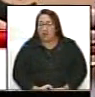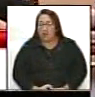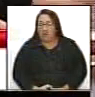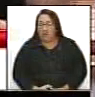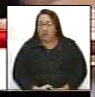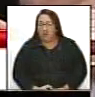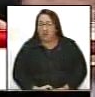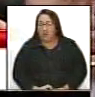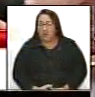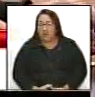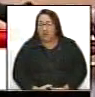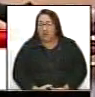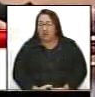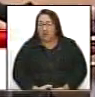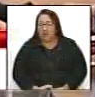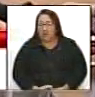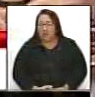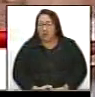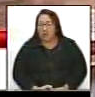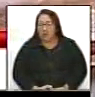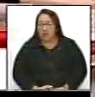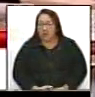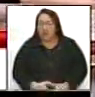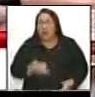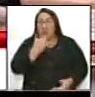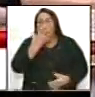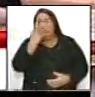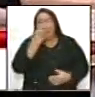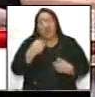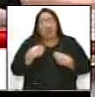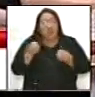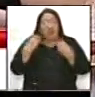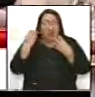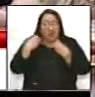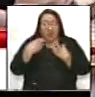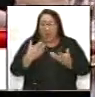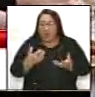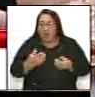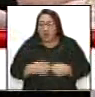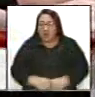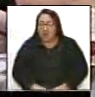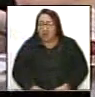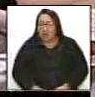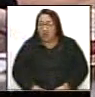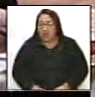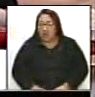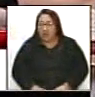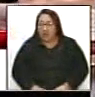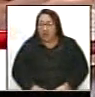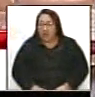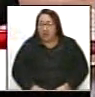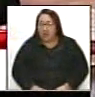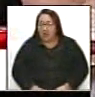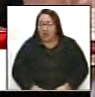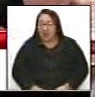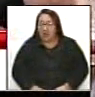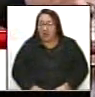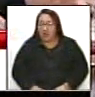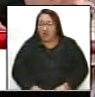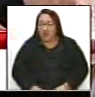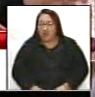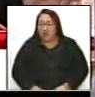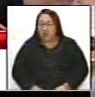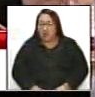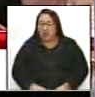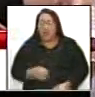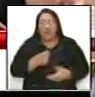Esta no hay por qué molestarse. Son mis asistentes, si me tienen que dar un dato me lo dan. Pero antes puede que comience, presidente. Lo que tenemos que hacer, presidente, es